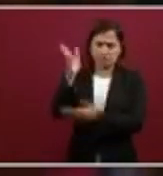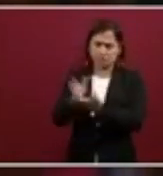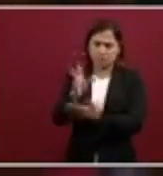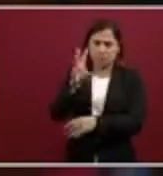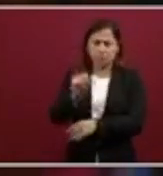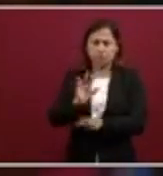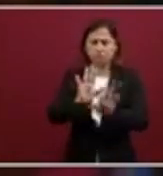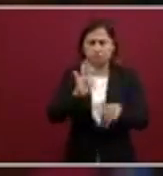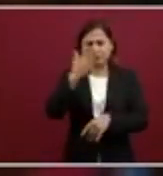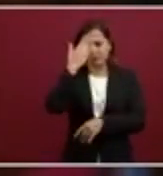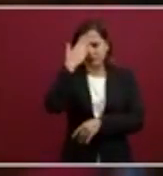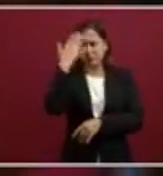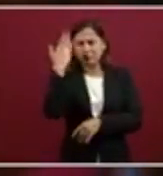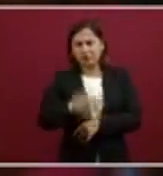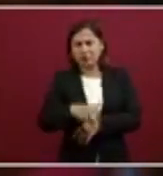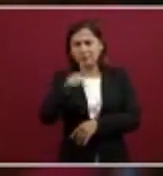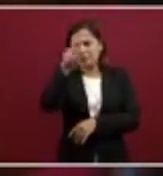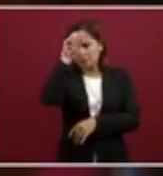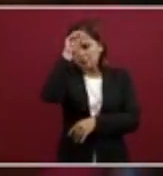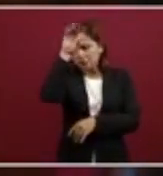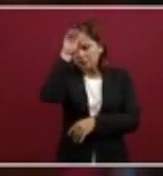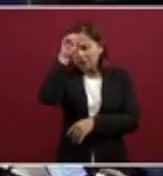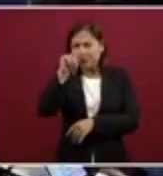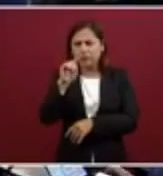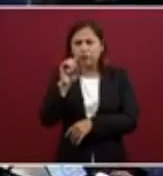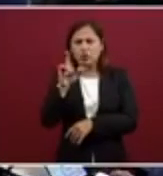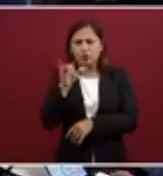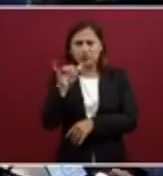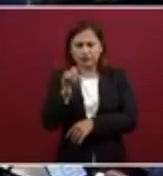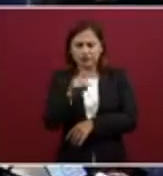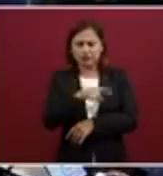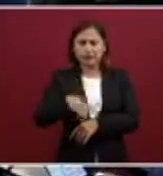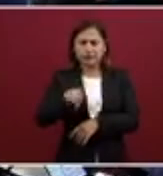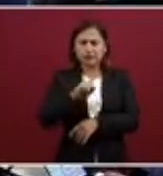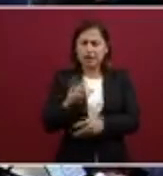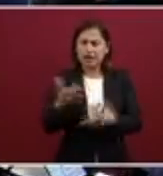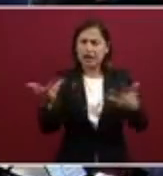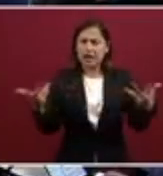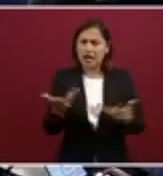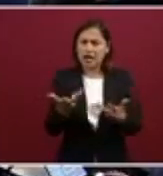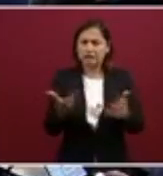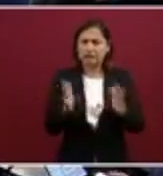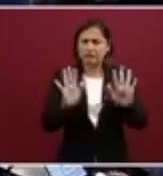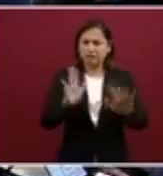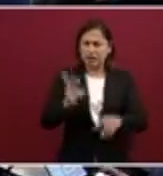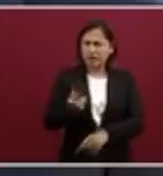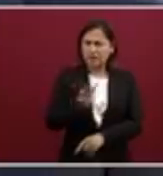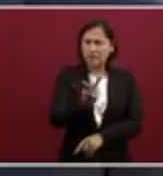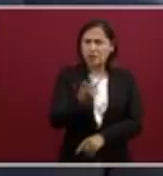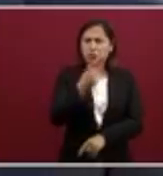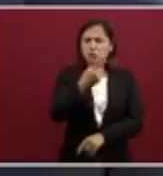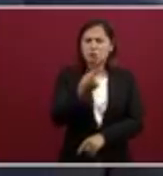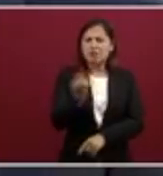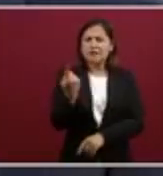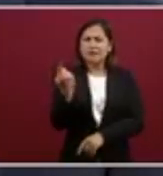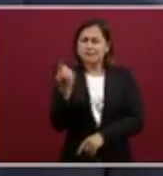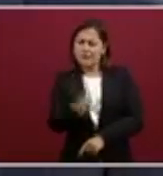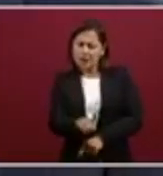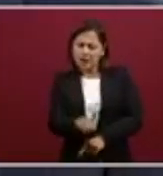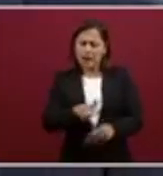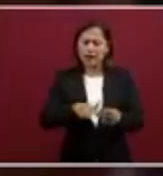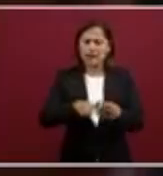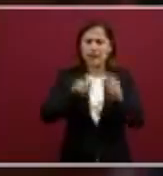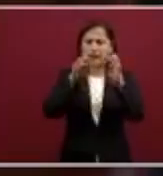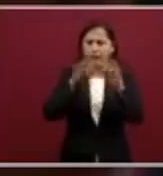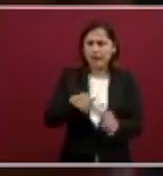de minería tóxica se están moviendo, es cómo hacer en decreto, en ley, en papel, el no a la minería tóxica en